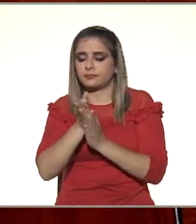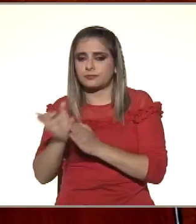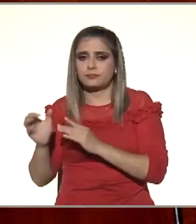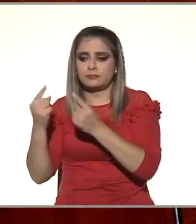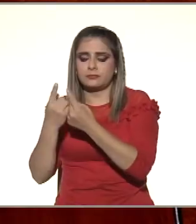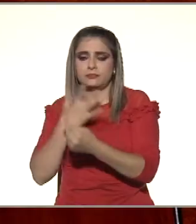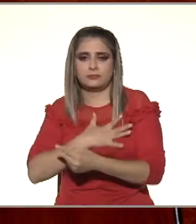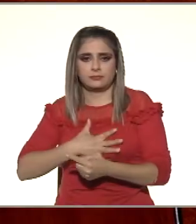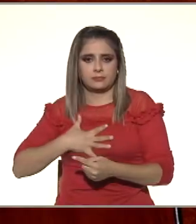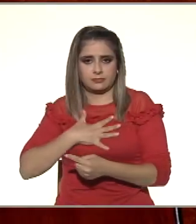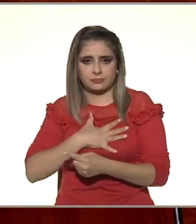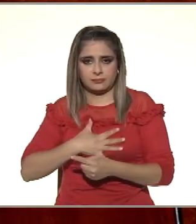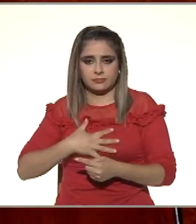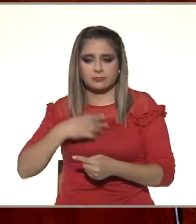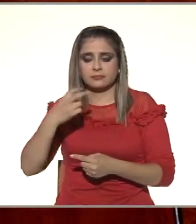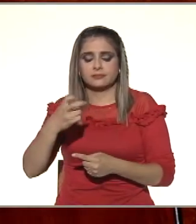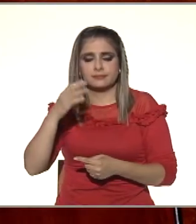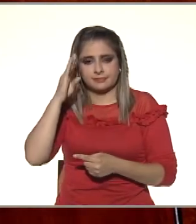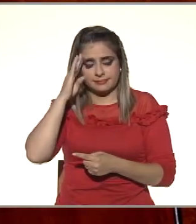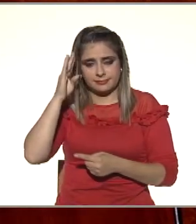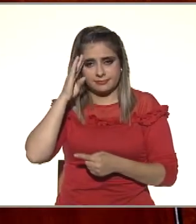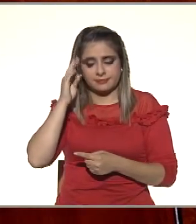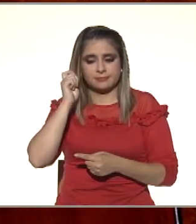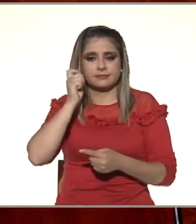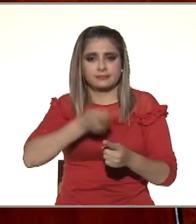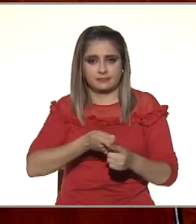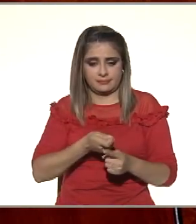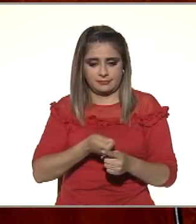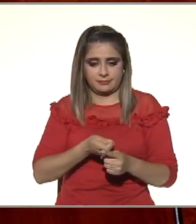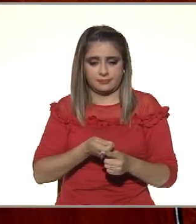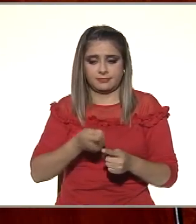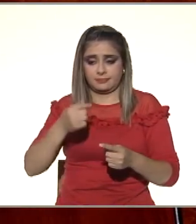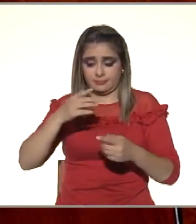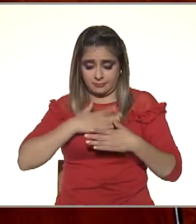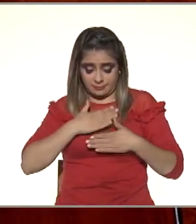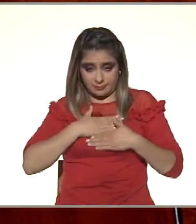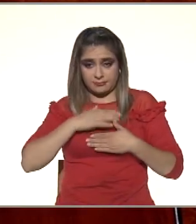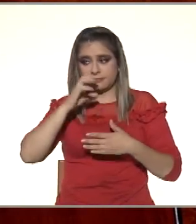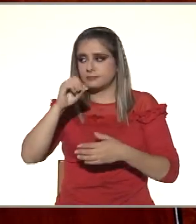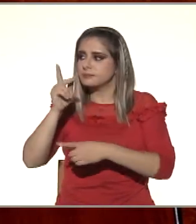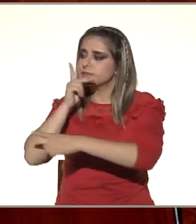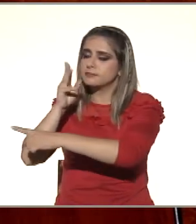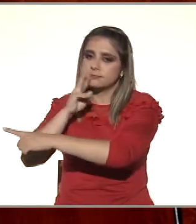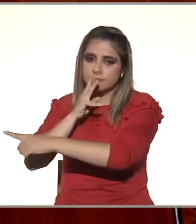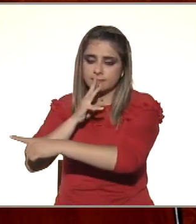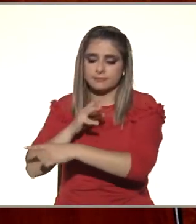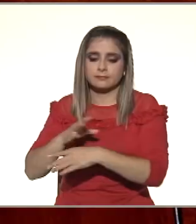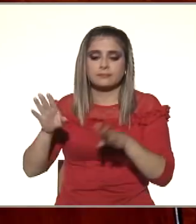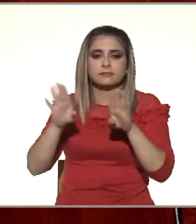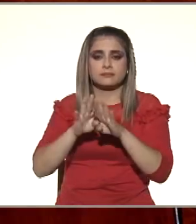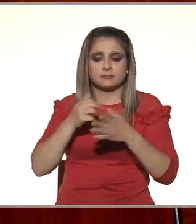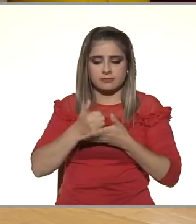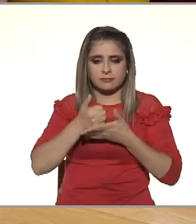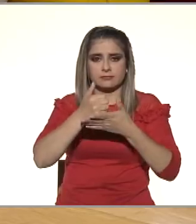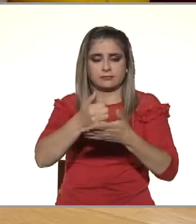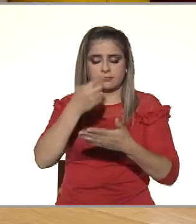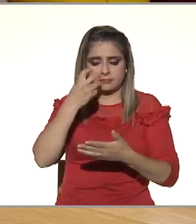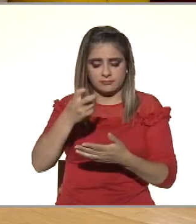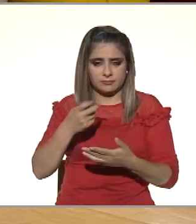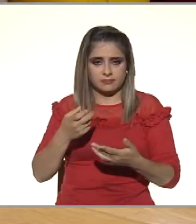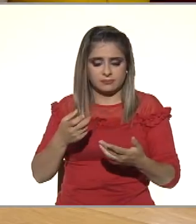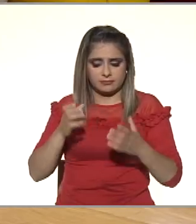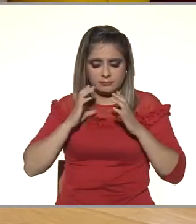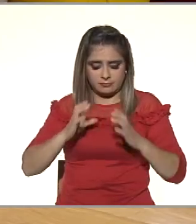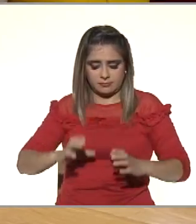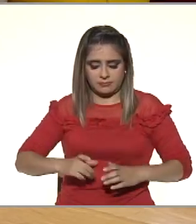lo que va a determinar nuestro futuro con la infidelidad. Sí. Claro. La propia y la de los padres. ¿Sí? ¿Cómo les ayudamos a metabolizar esto? La terapia es una